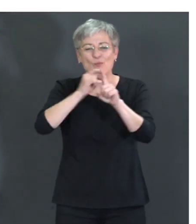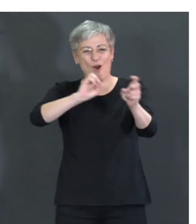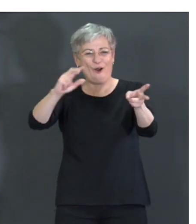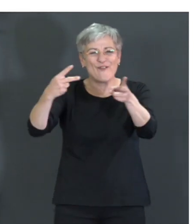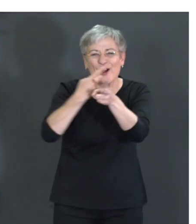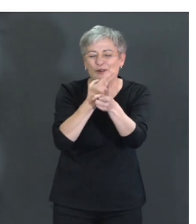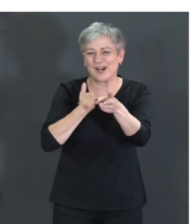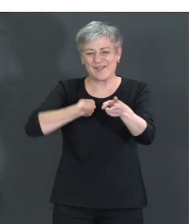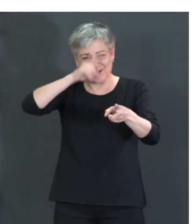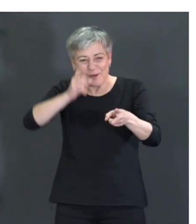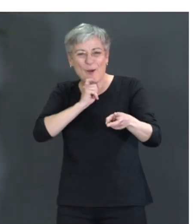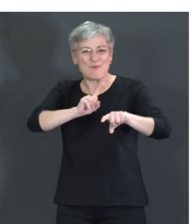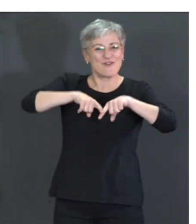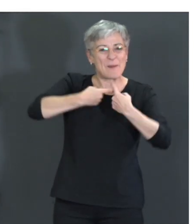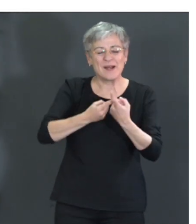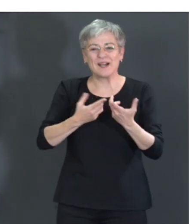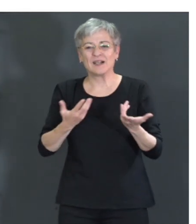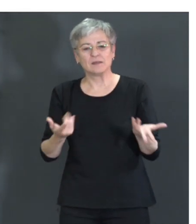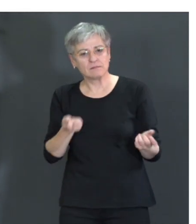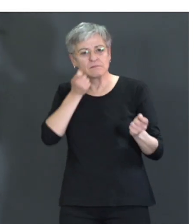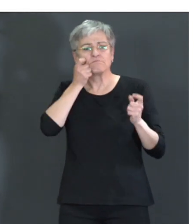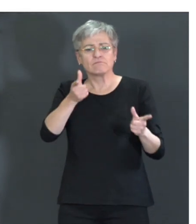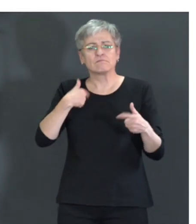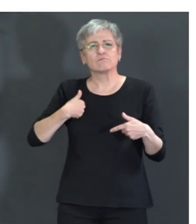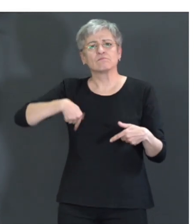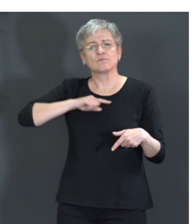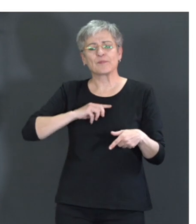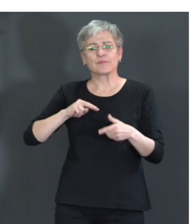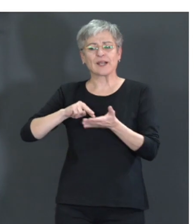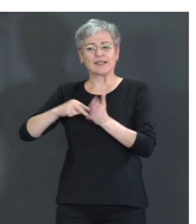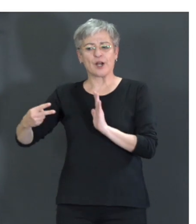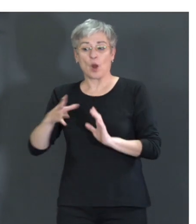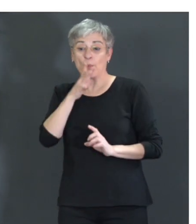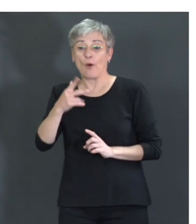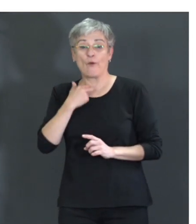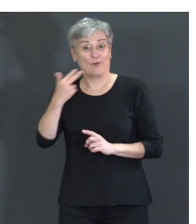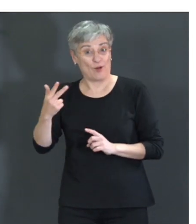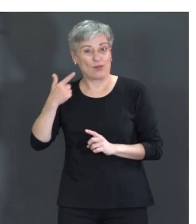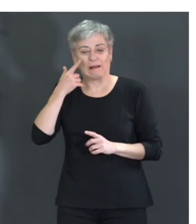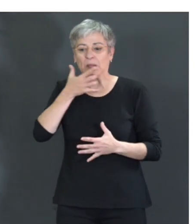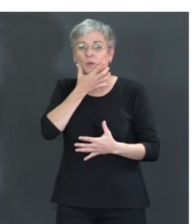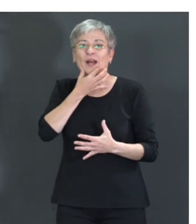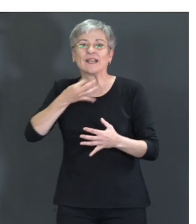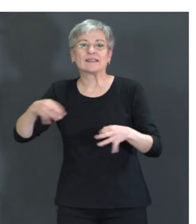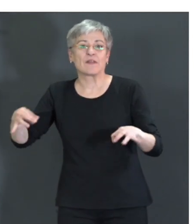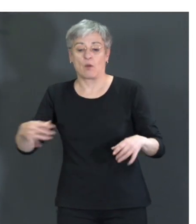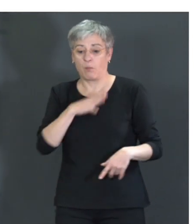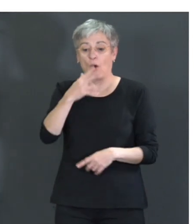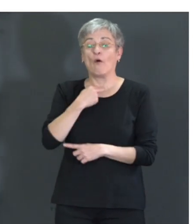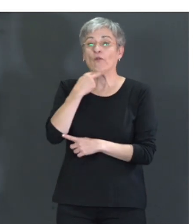teníamos con los familiares. Nos dimos cuenta que este tipo de tecnologías, por su sencillez de manejo, que simplemente con la